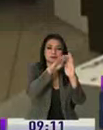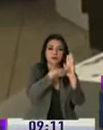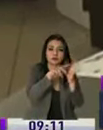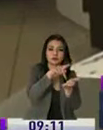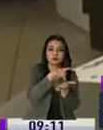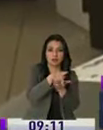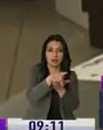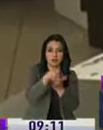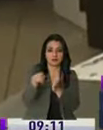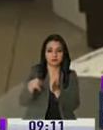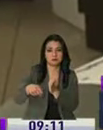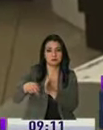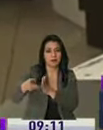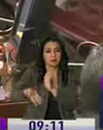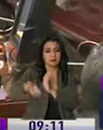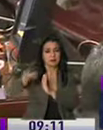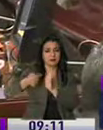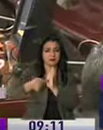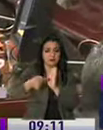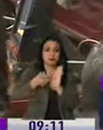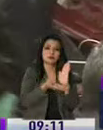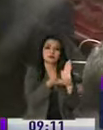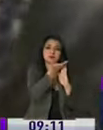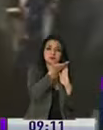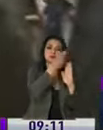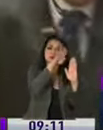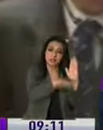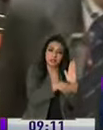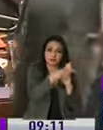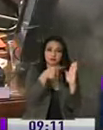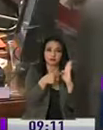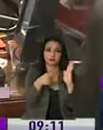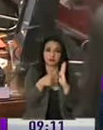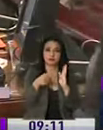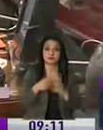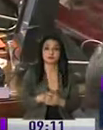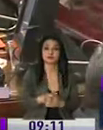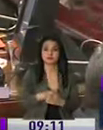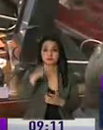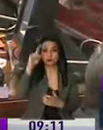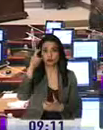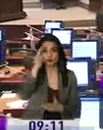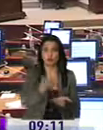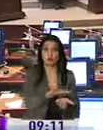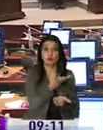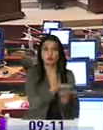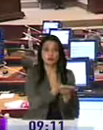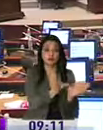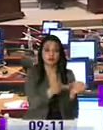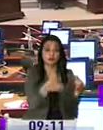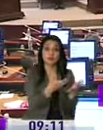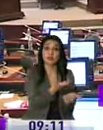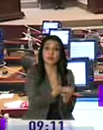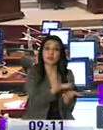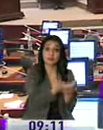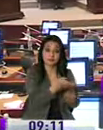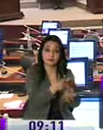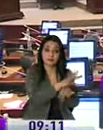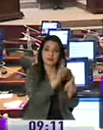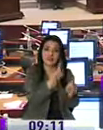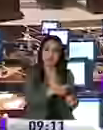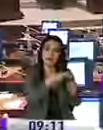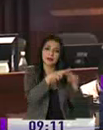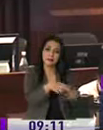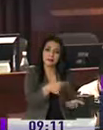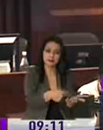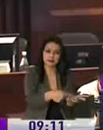que cancelar más impuesto a la renta. Esta propuesta deberá ser analizada por la Comisión de lo Económico de la Asamblea, que ya tiene en sus manos el